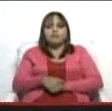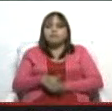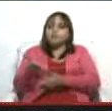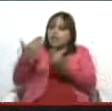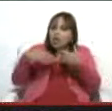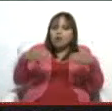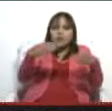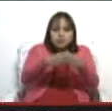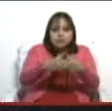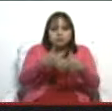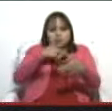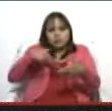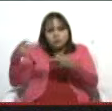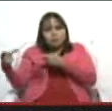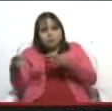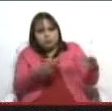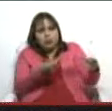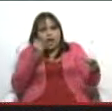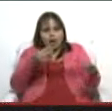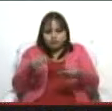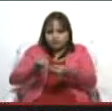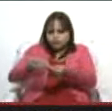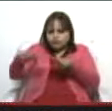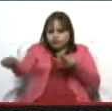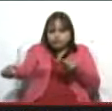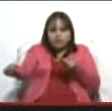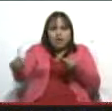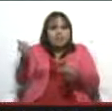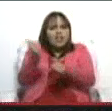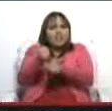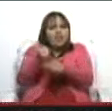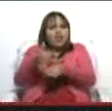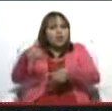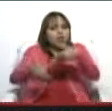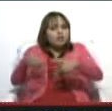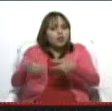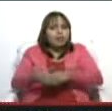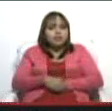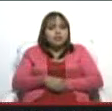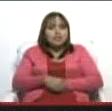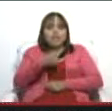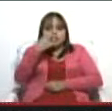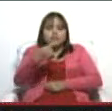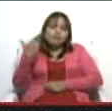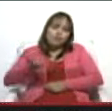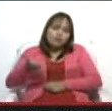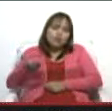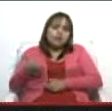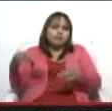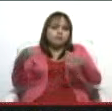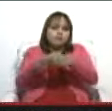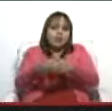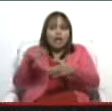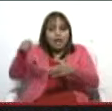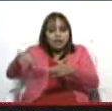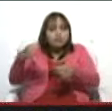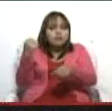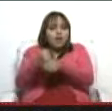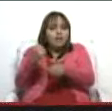los recibimos, presentaron un papel de trabajo electoral que entendemos que era la razón de la reunión. Ese papel de